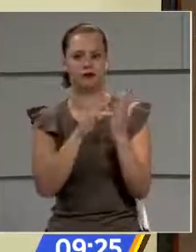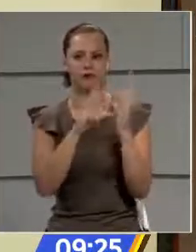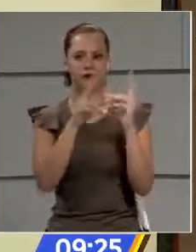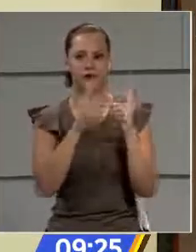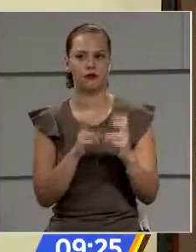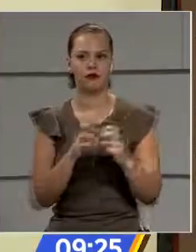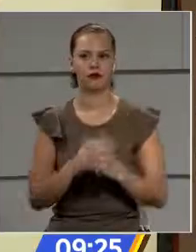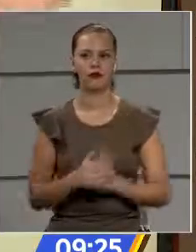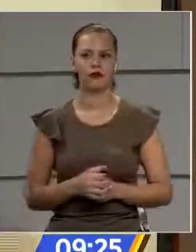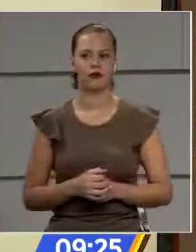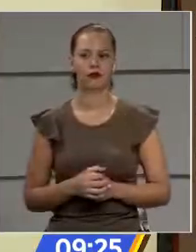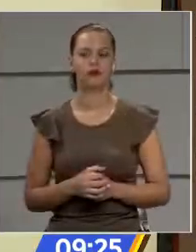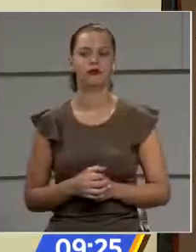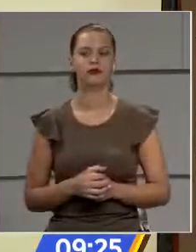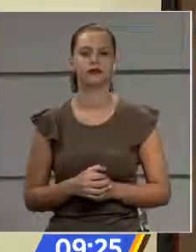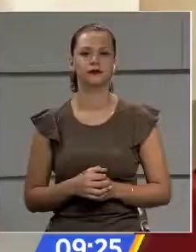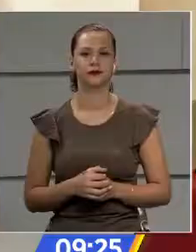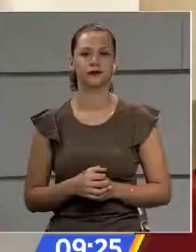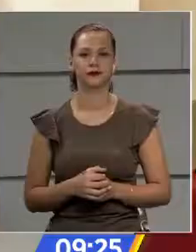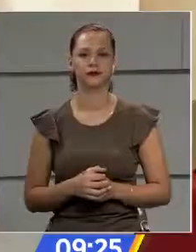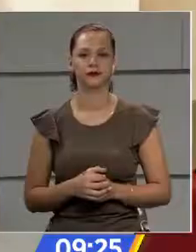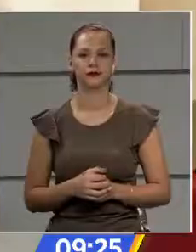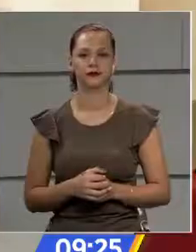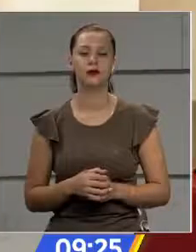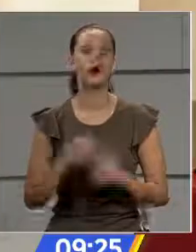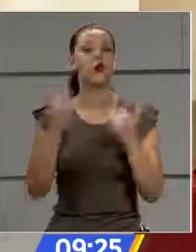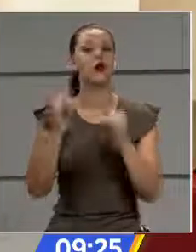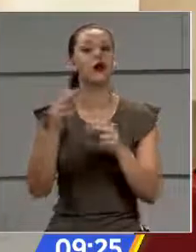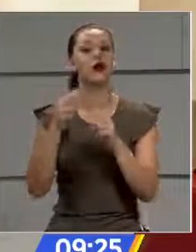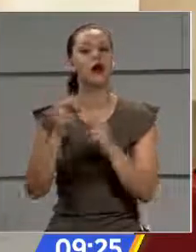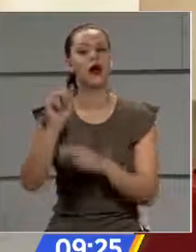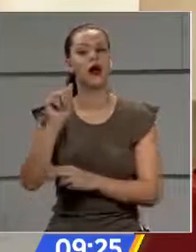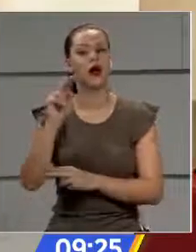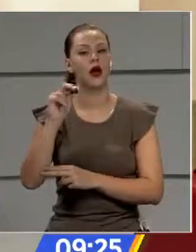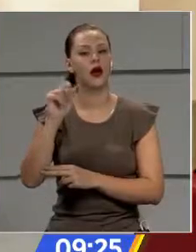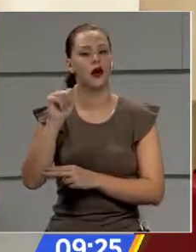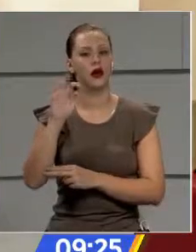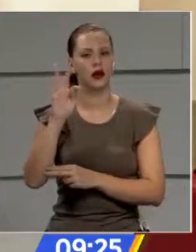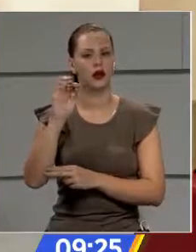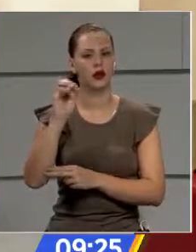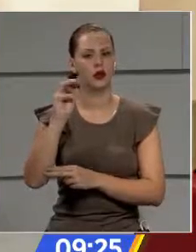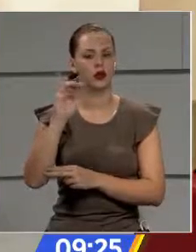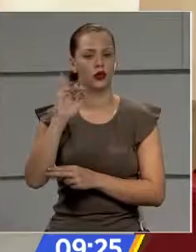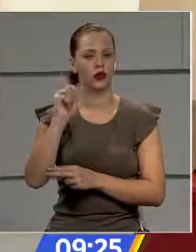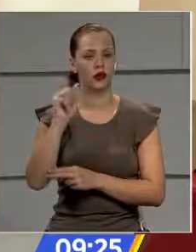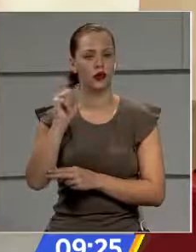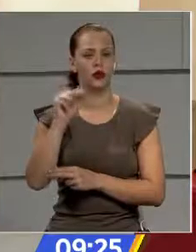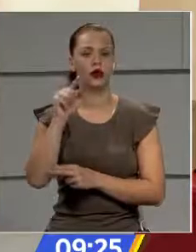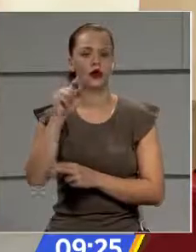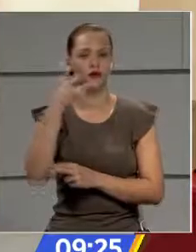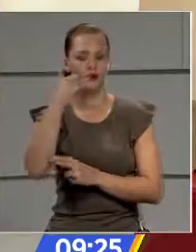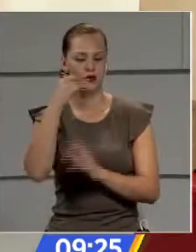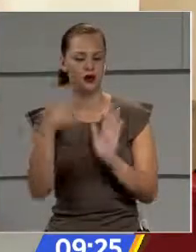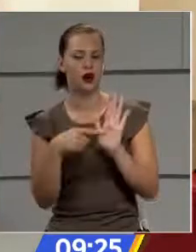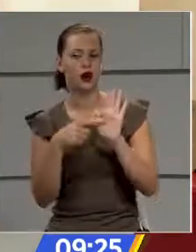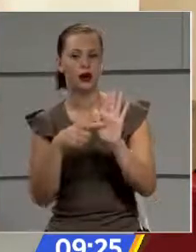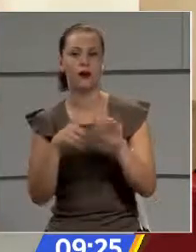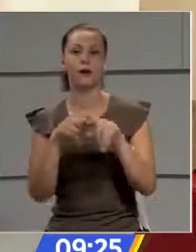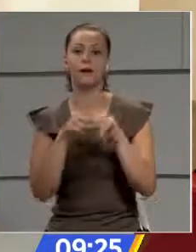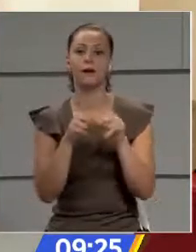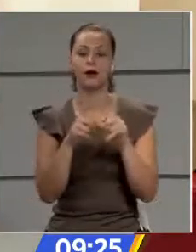en la tienda de aplicaciones. ¿Cómo sí. se llama? Bueno, el juego se llamaba Anatomía, es lo que aparece en mi celular, pero en